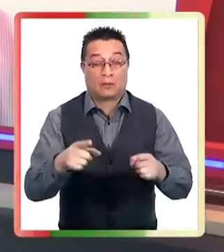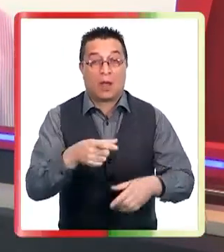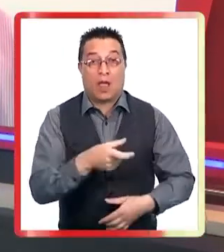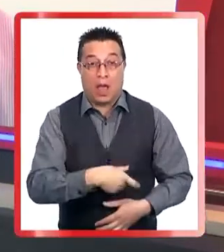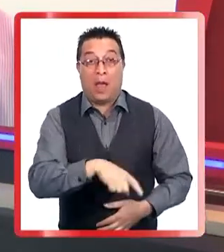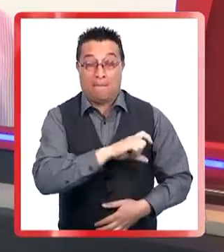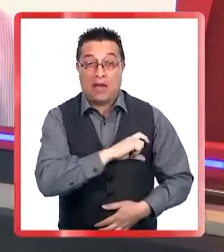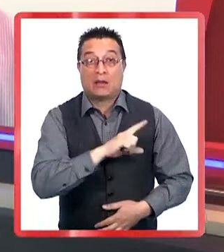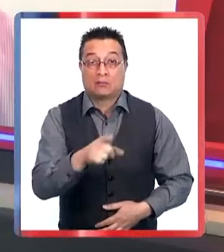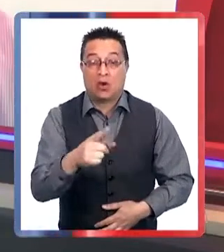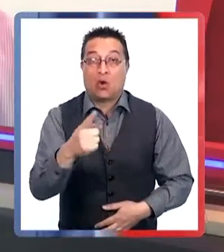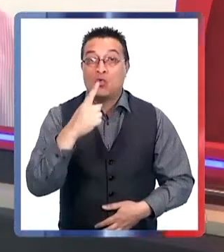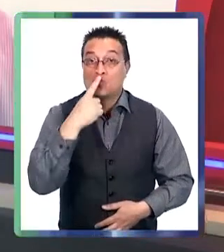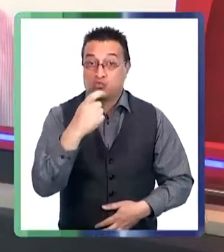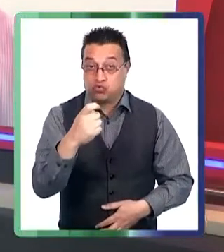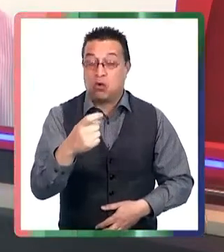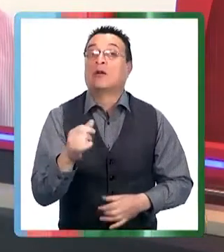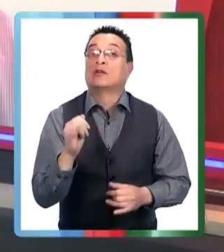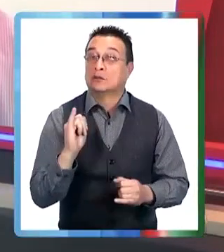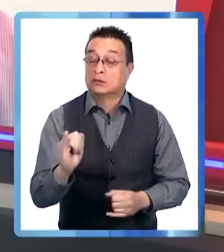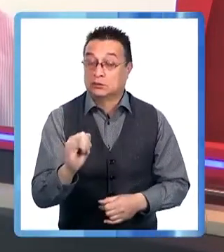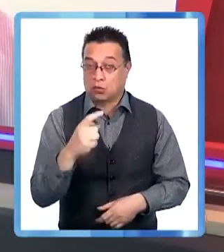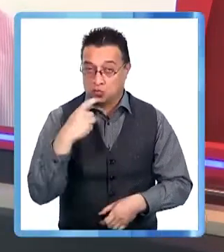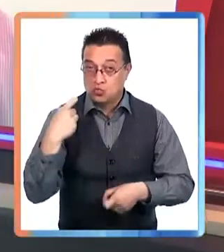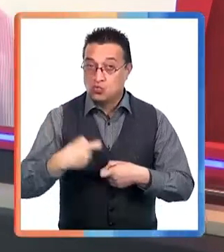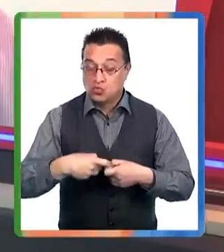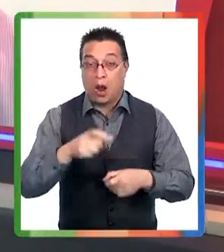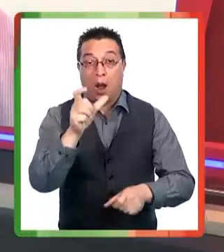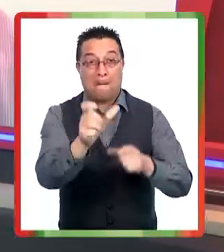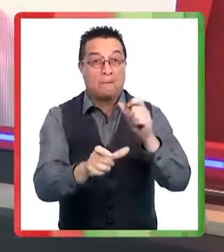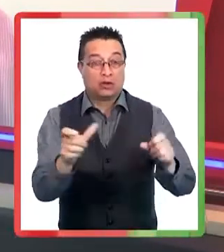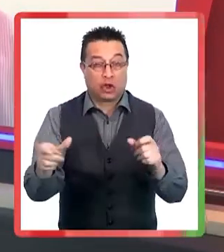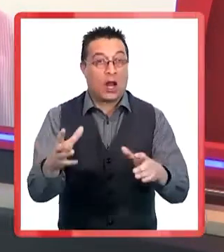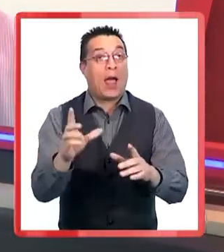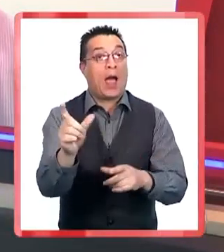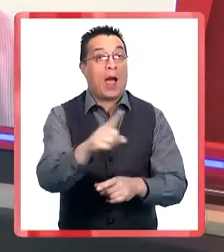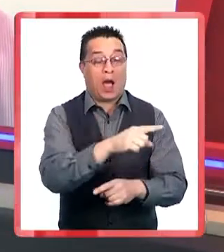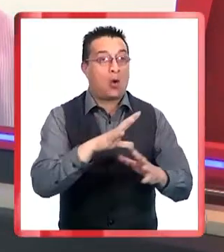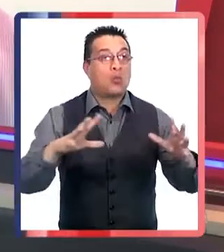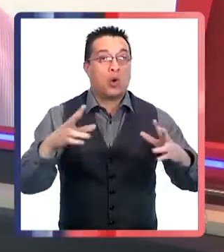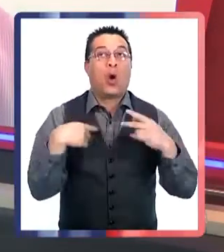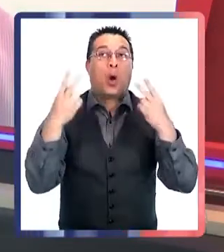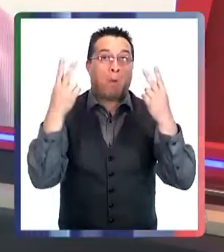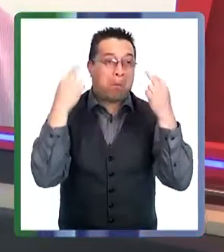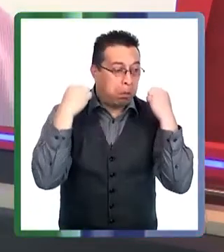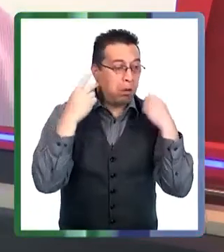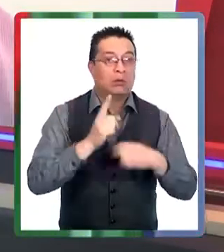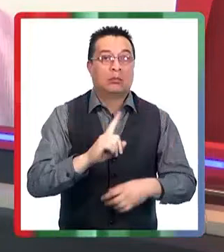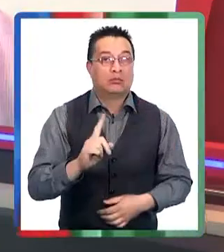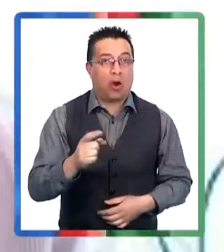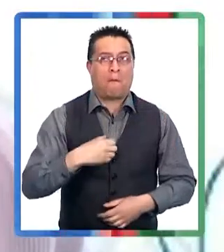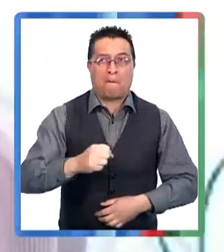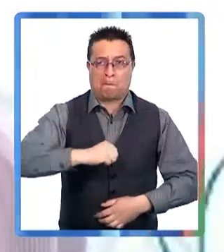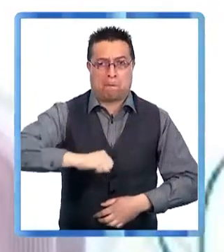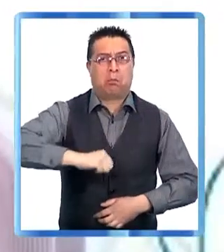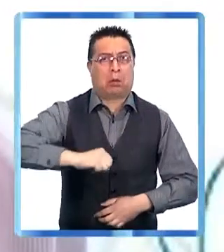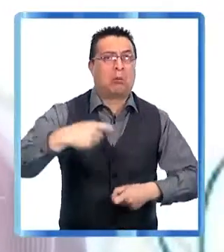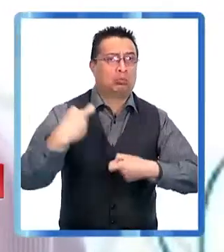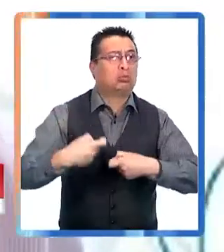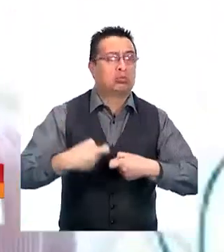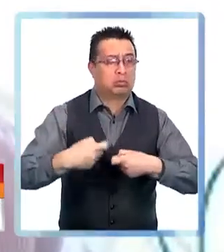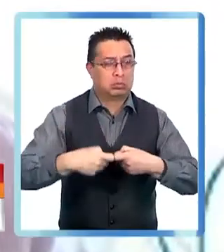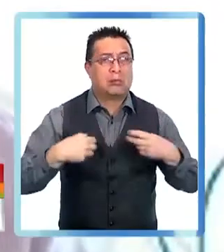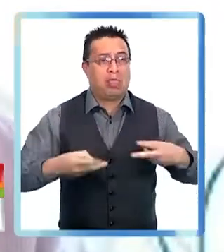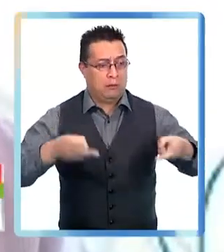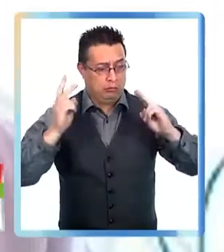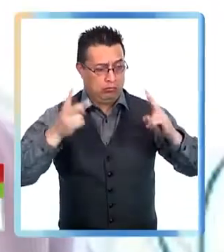Y que los españoles sí que son duros, ¿eh? O sea, no es una población que sea blanda, son buenos para discutir, para